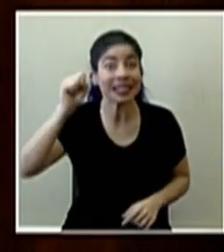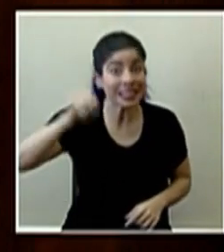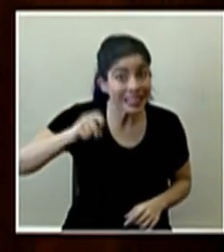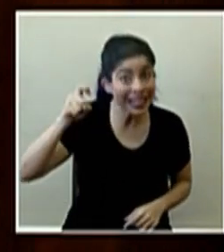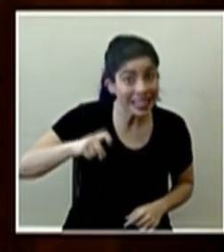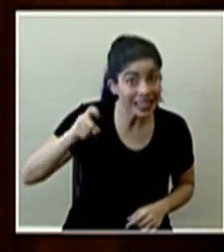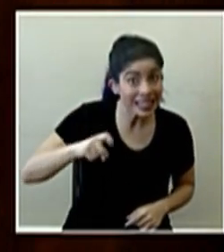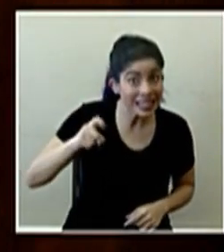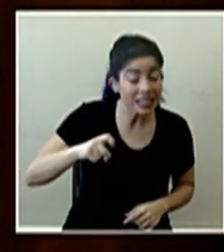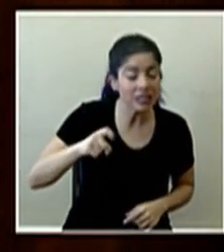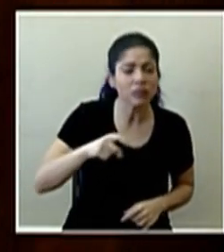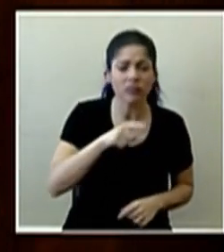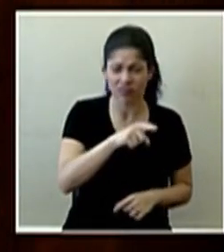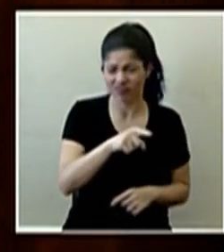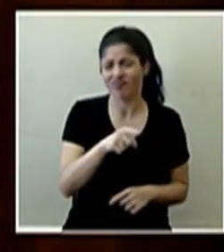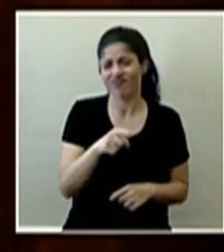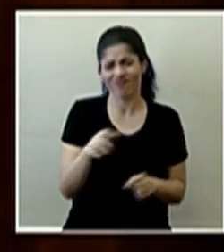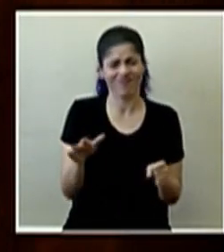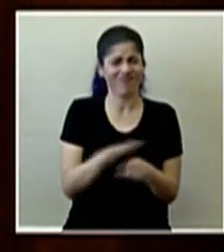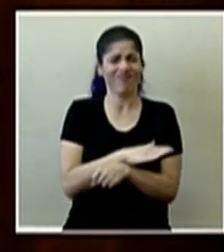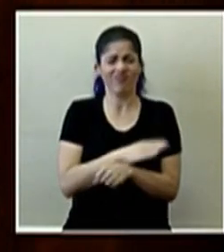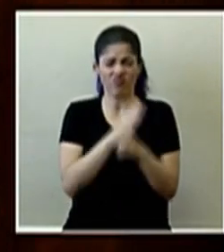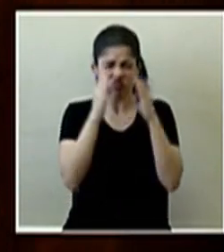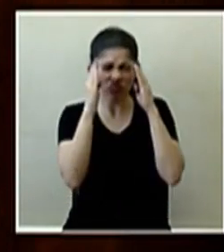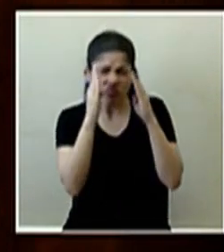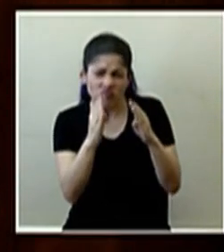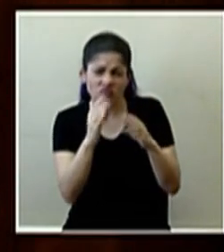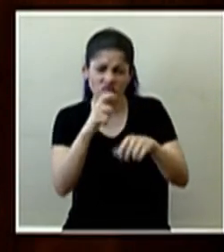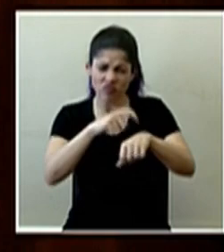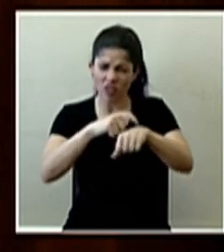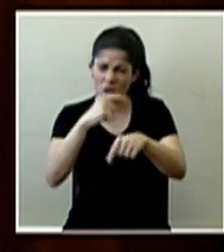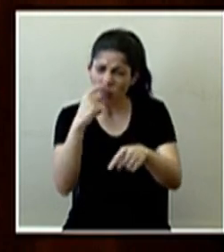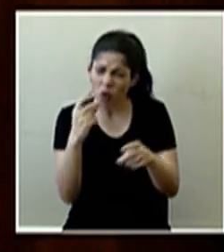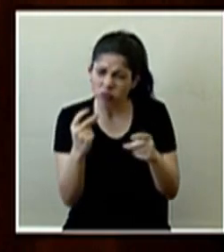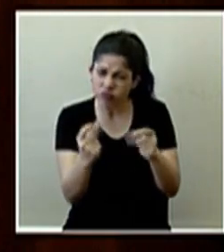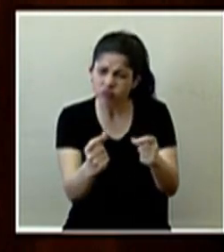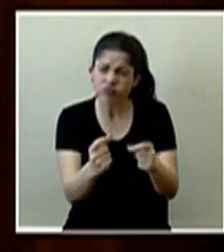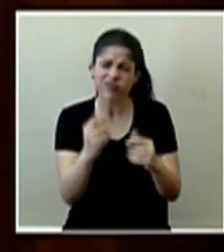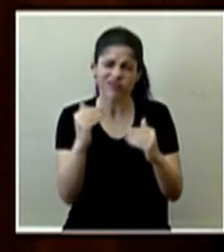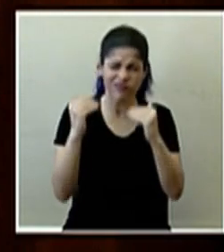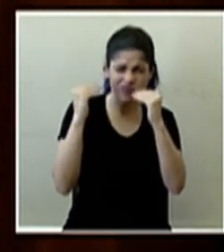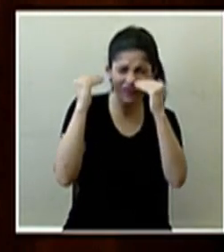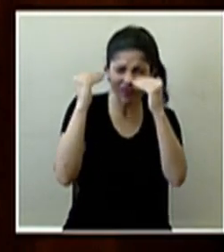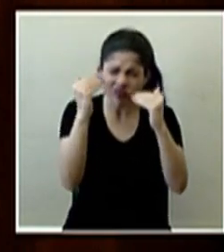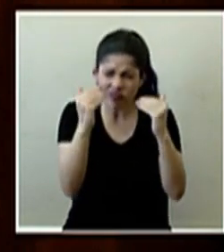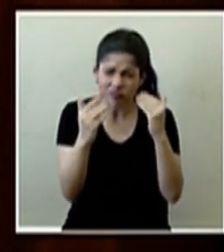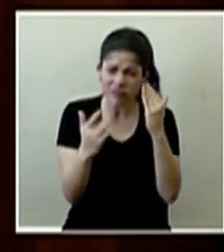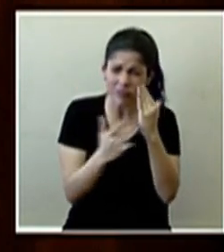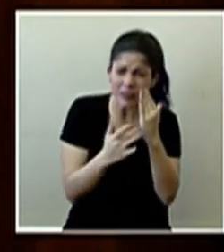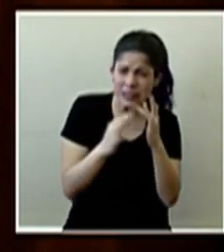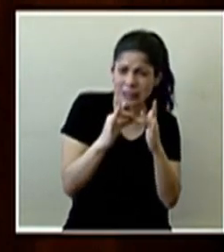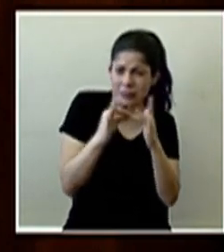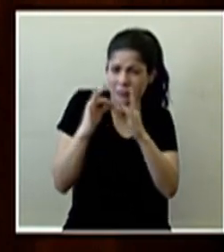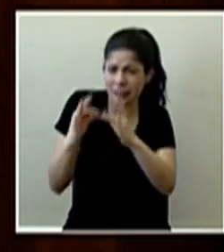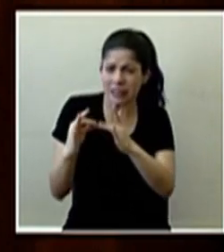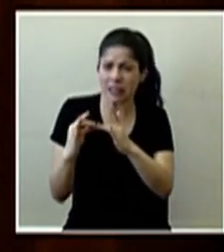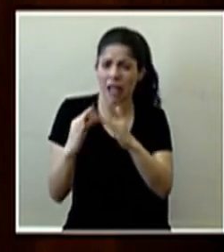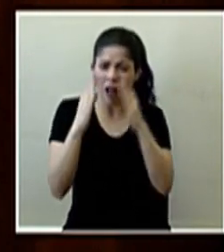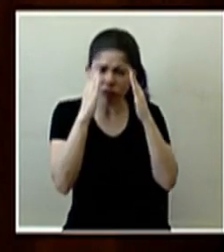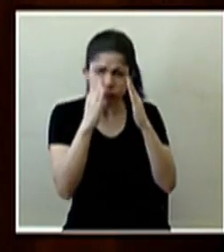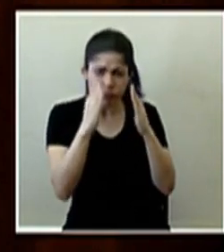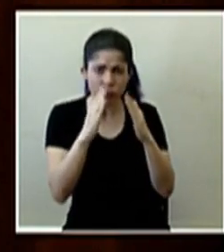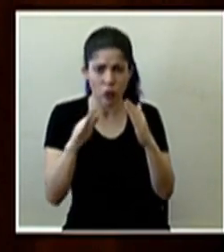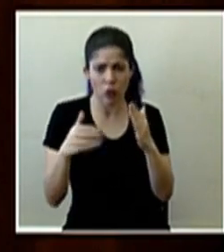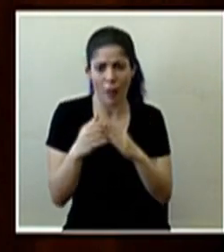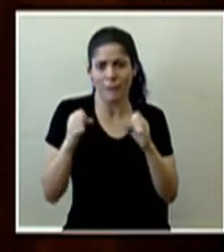a tener la atención más oportuna y de la más alta especialización posible en estas